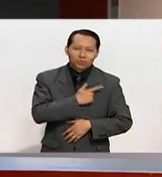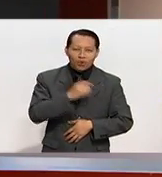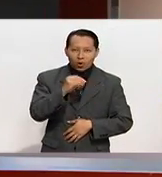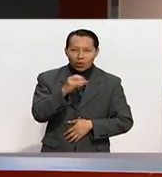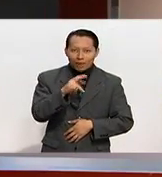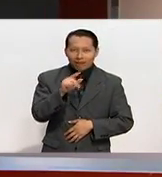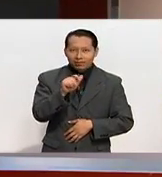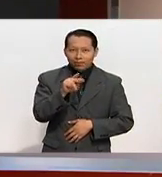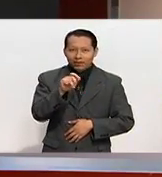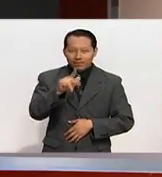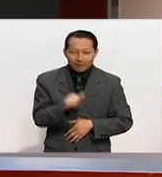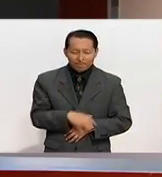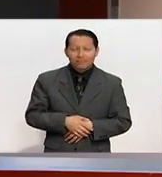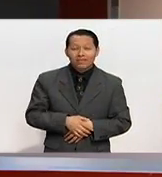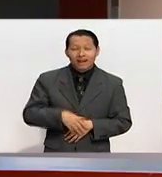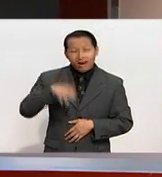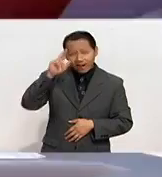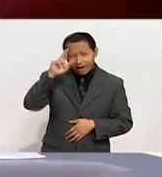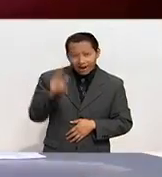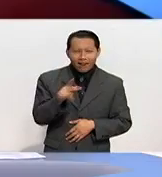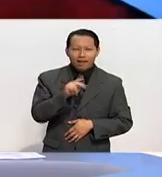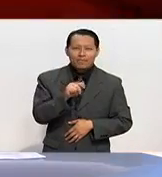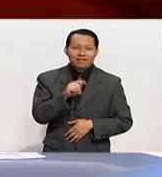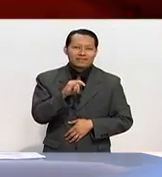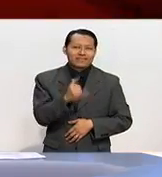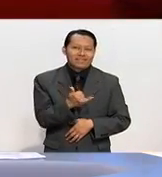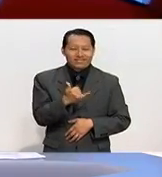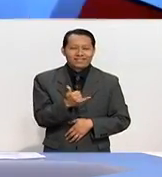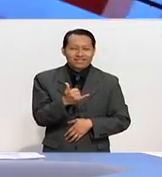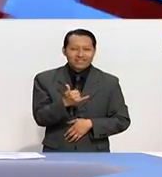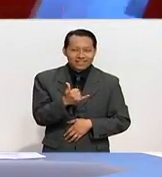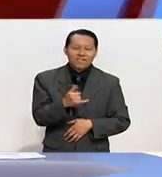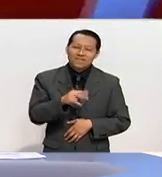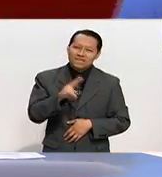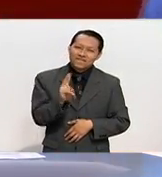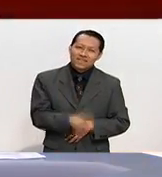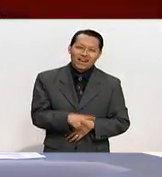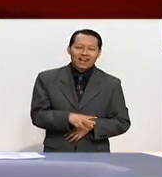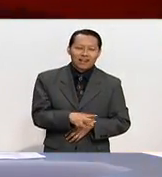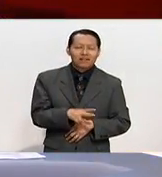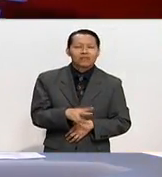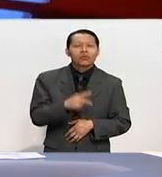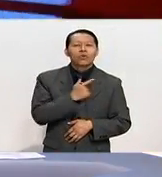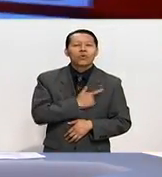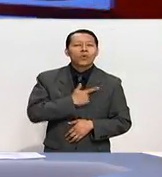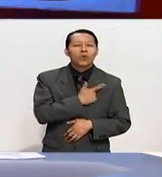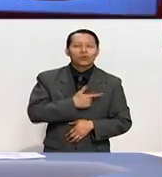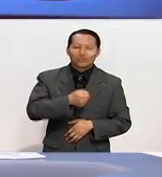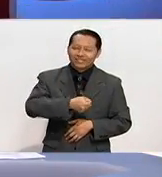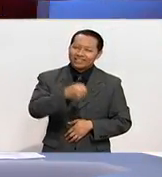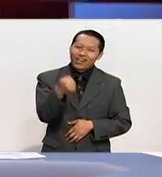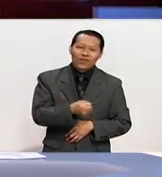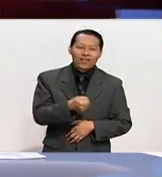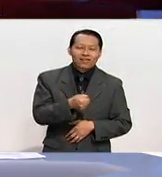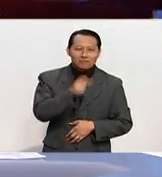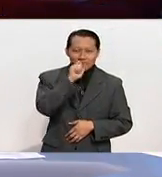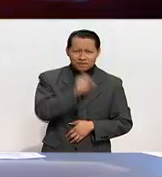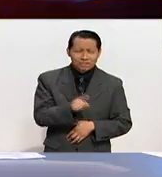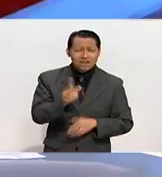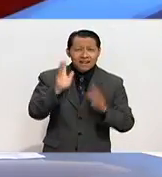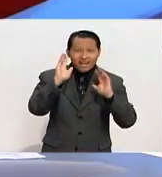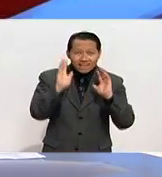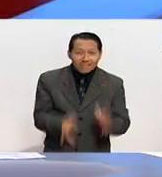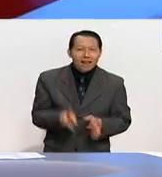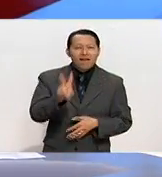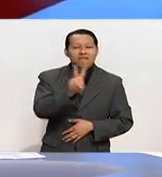¿Cómo estás, Omar? Hola, ¿qué tal, Pati? Hola, ¿qué tal, Pati? Hola, ¿qué tal, Pati? Es un placer saludarte esta mañana ya de viernes y por supuesto a todos